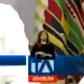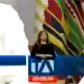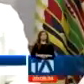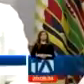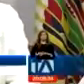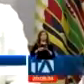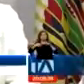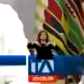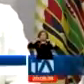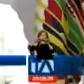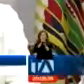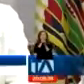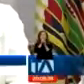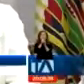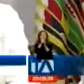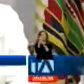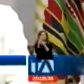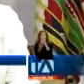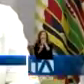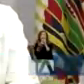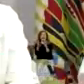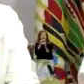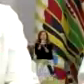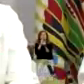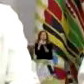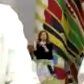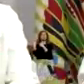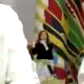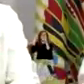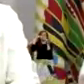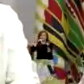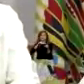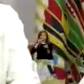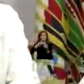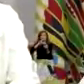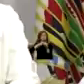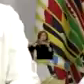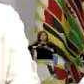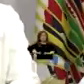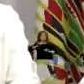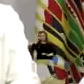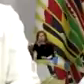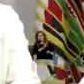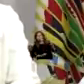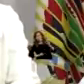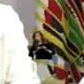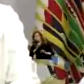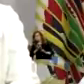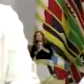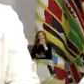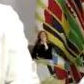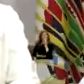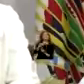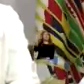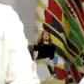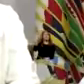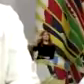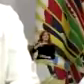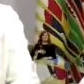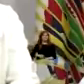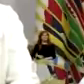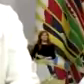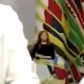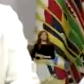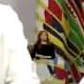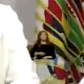ambas instituciones tienen competencia y las sobre todo para dar las facilidades